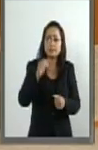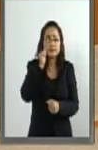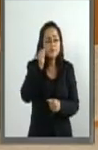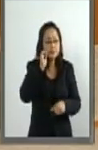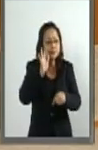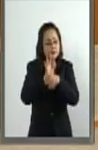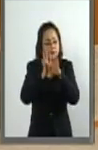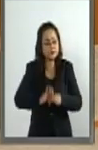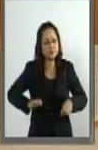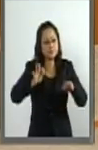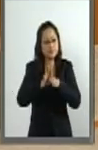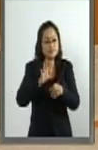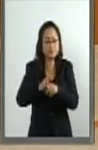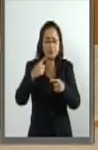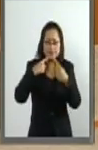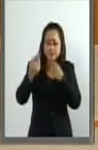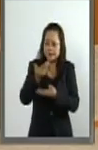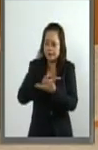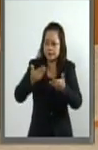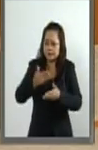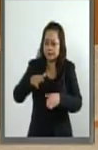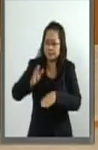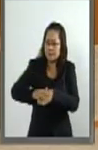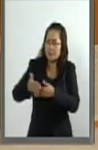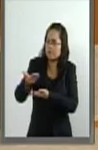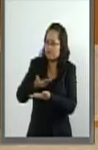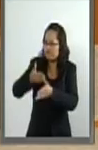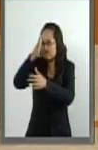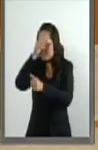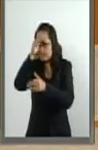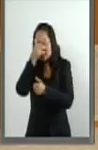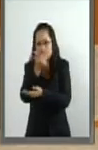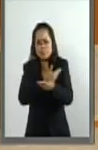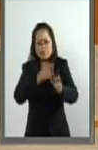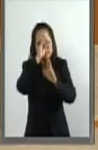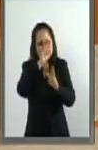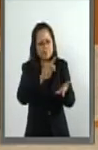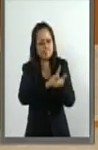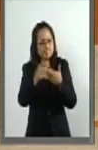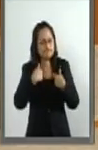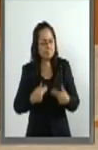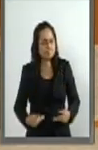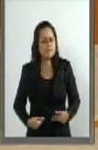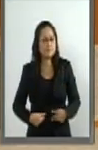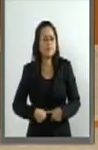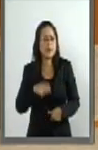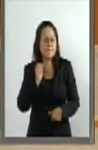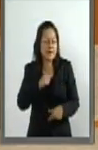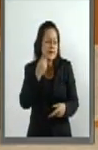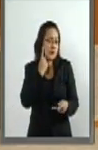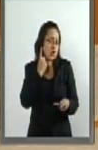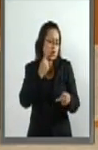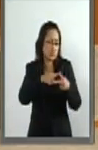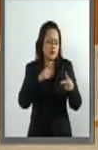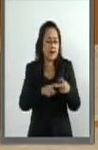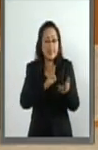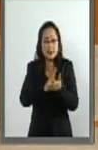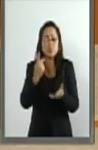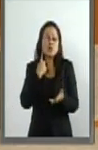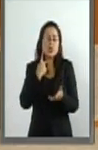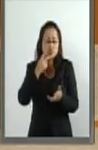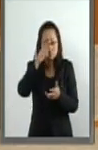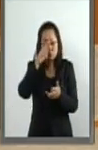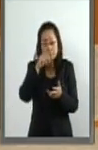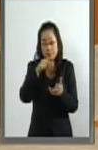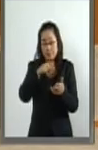momento el diálogo, la negociación, el respeto a los derechos humanos y políticos, a sus